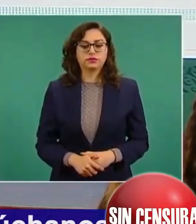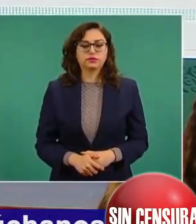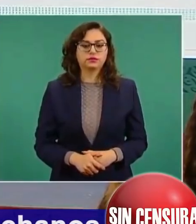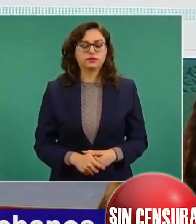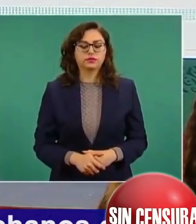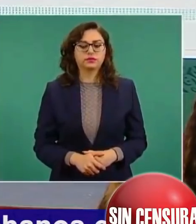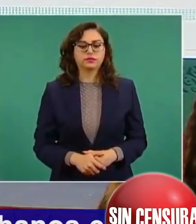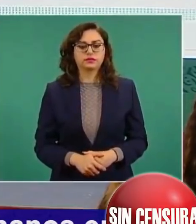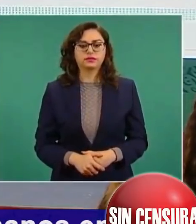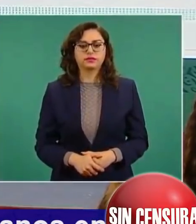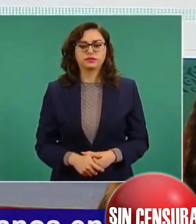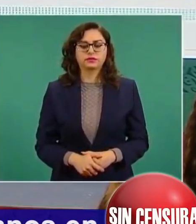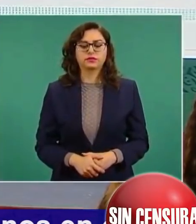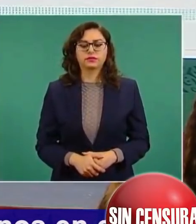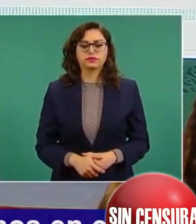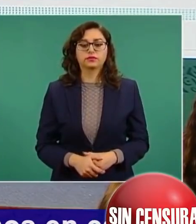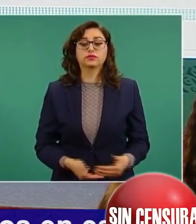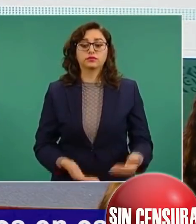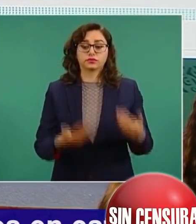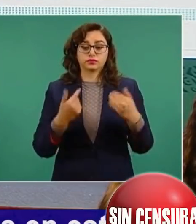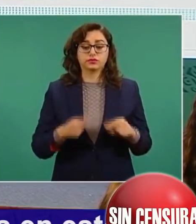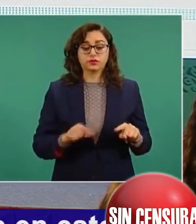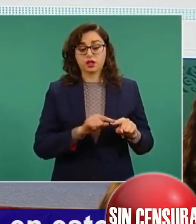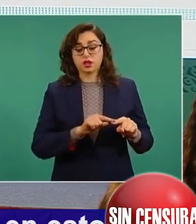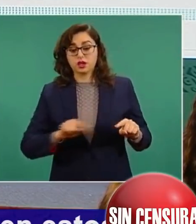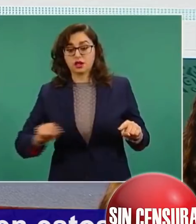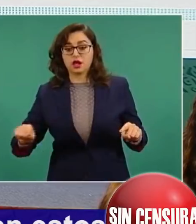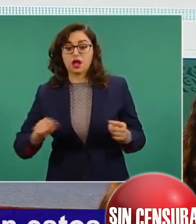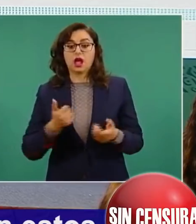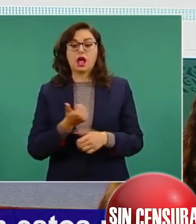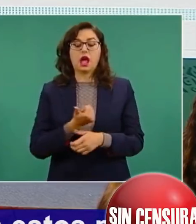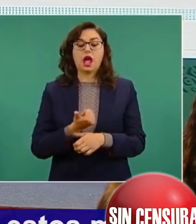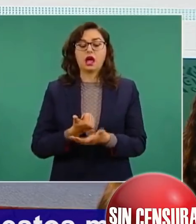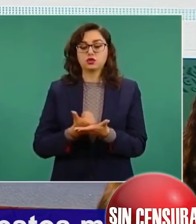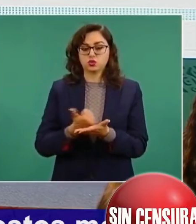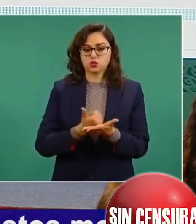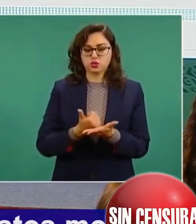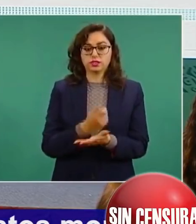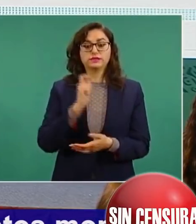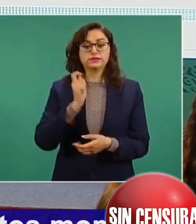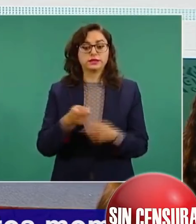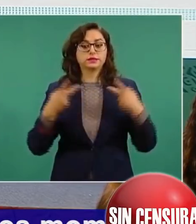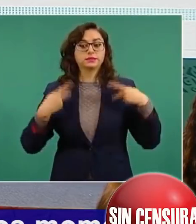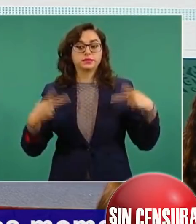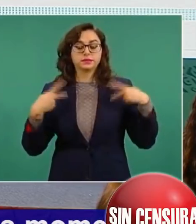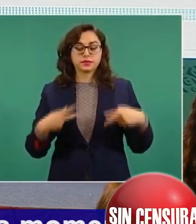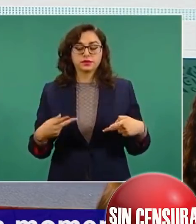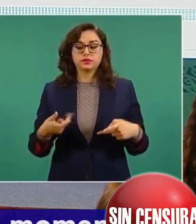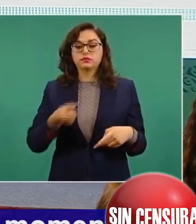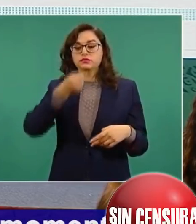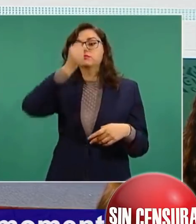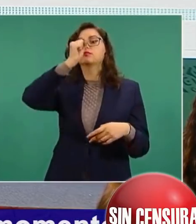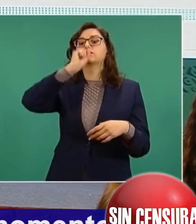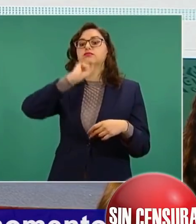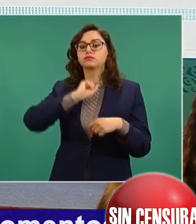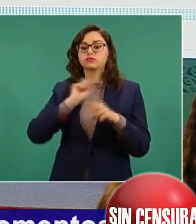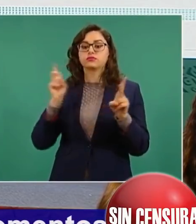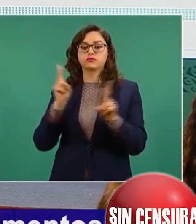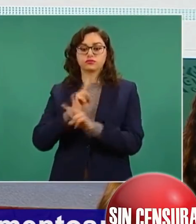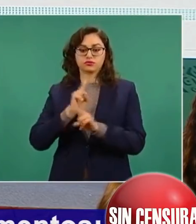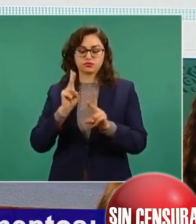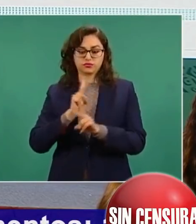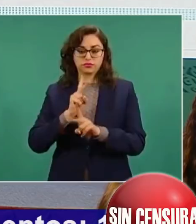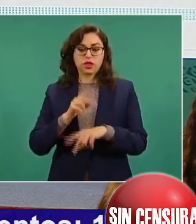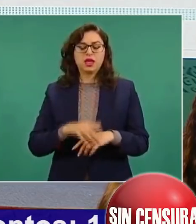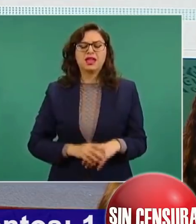restante, son personas que están intubadas. Esto para destacar que La hospitalización por COVID no necesariamente